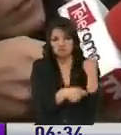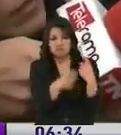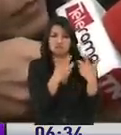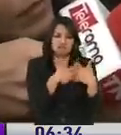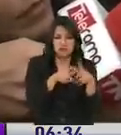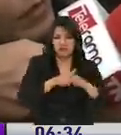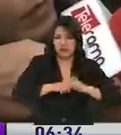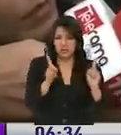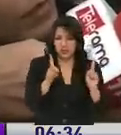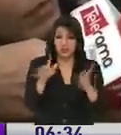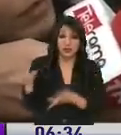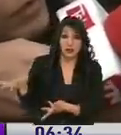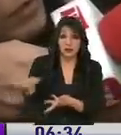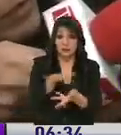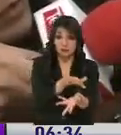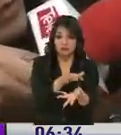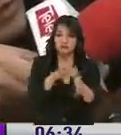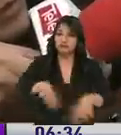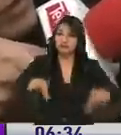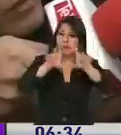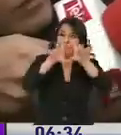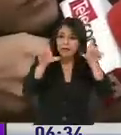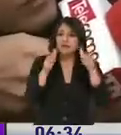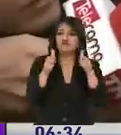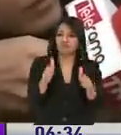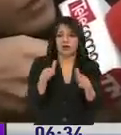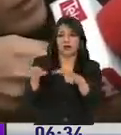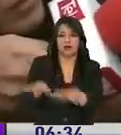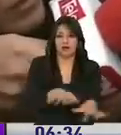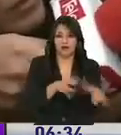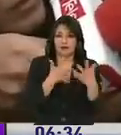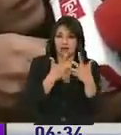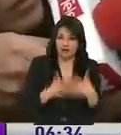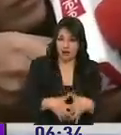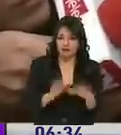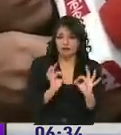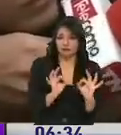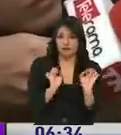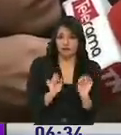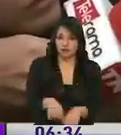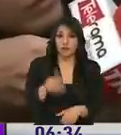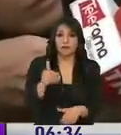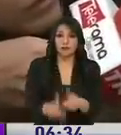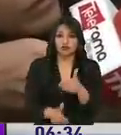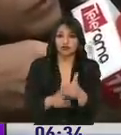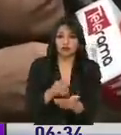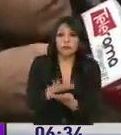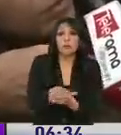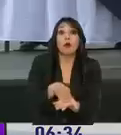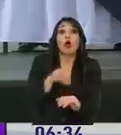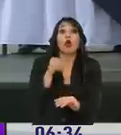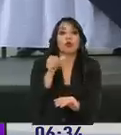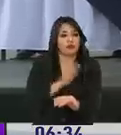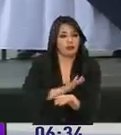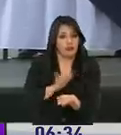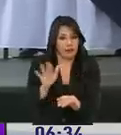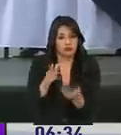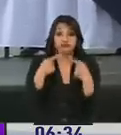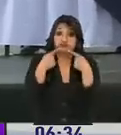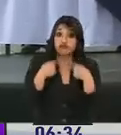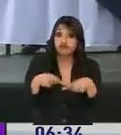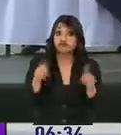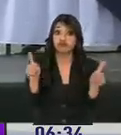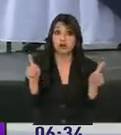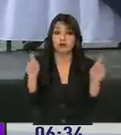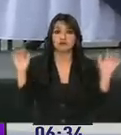vez la movilicen a industrias que tengan buenas prácticas de manufactura y que se lo procese en estado de polvo. El anuncio lo hizo durante